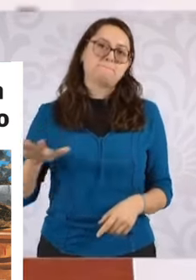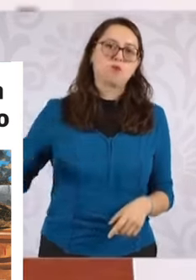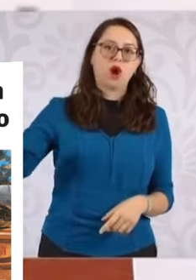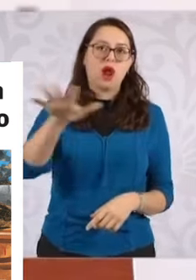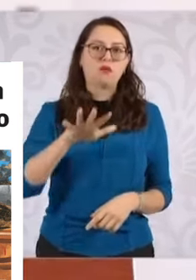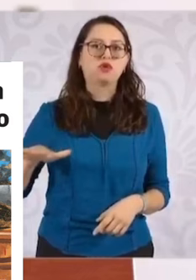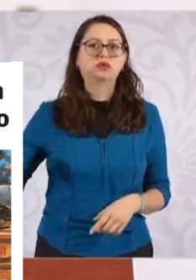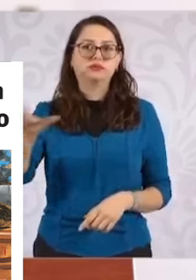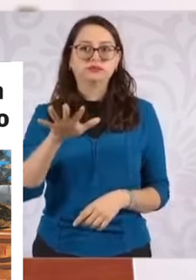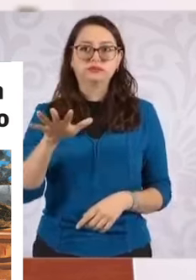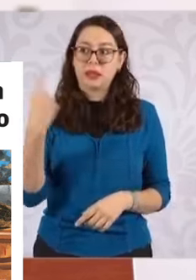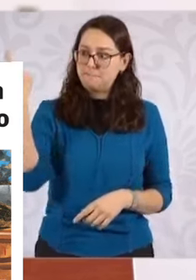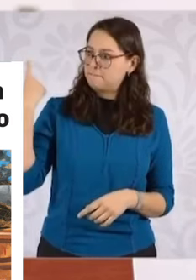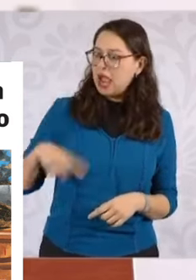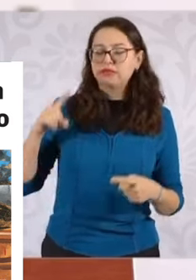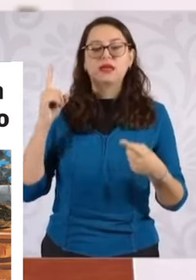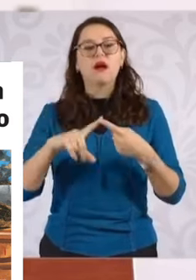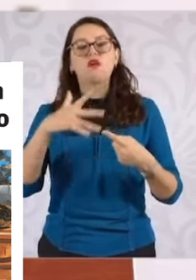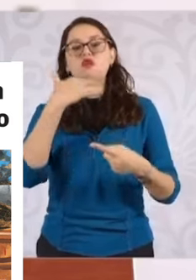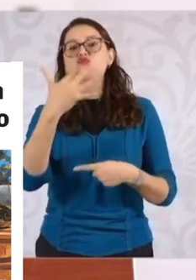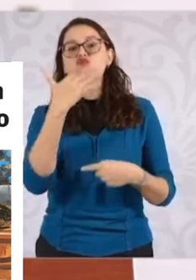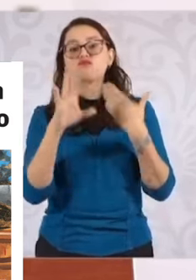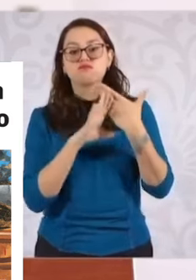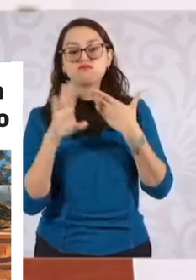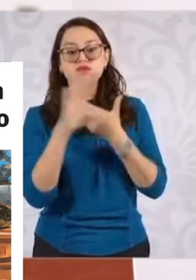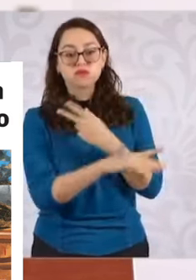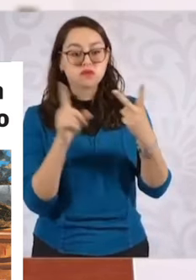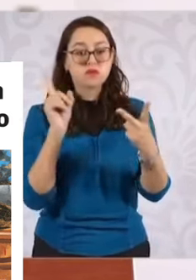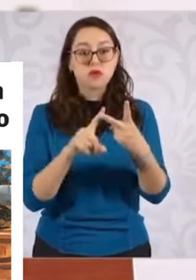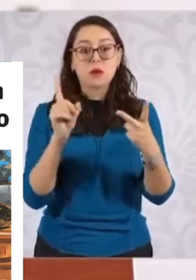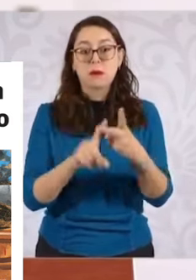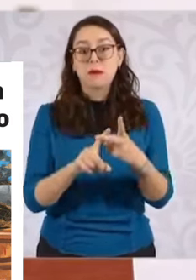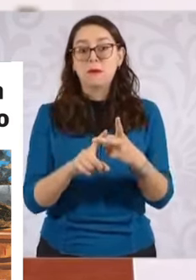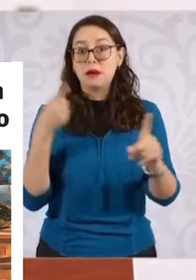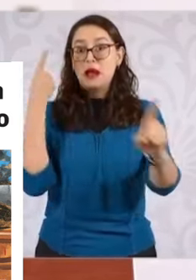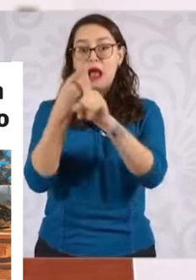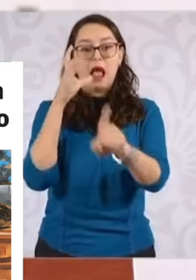que es erradicar la corrupción y construir la paz de una manera